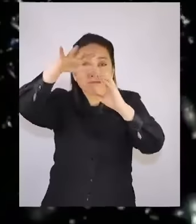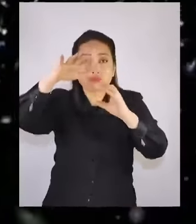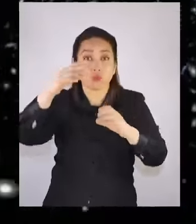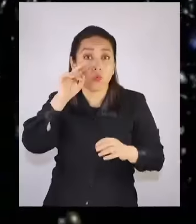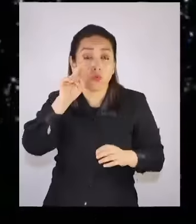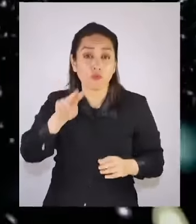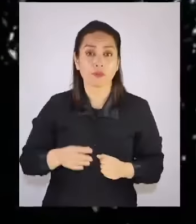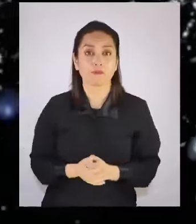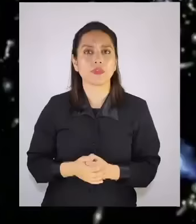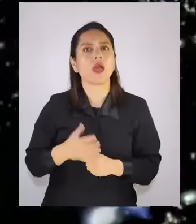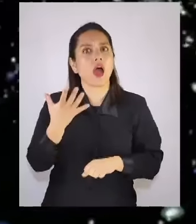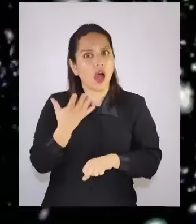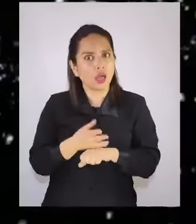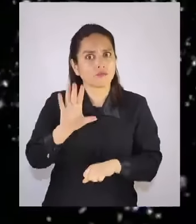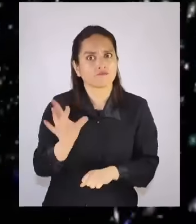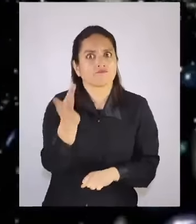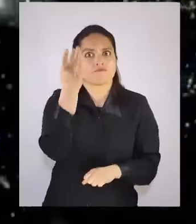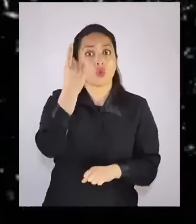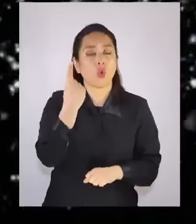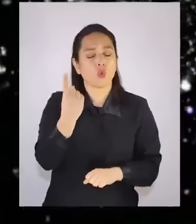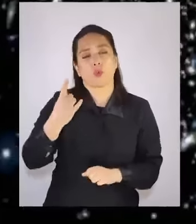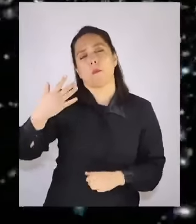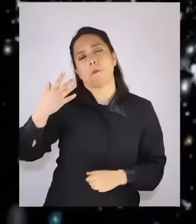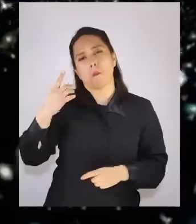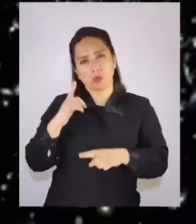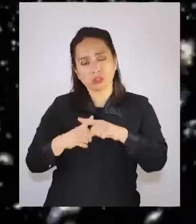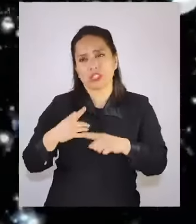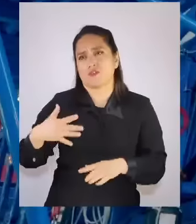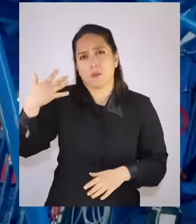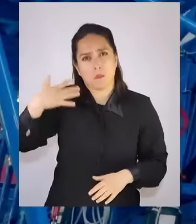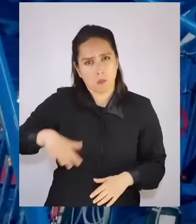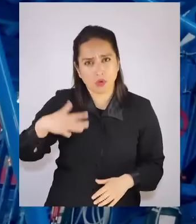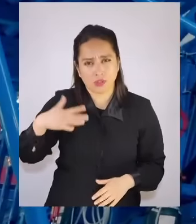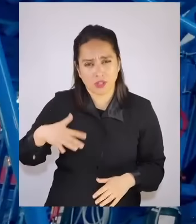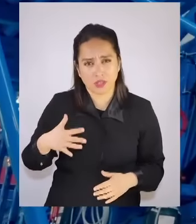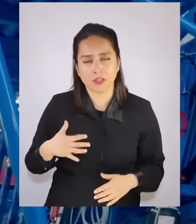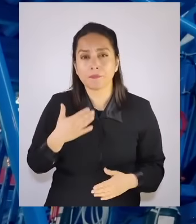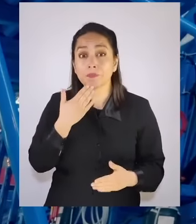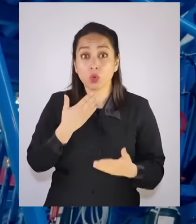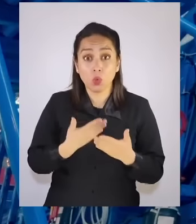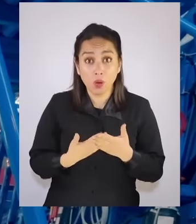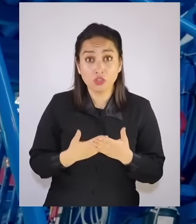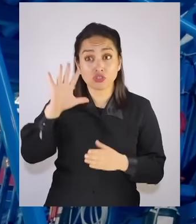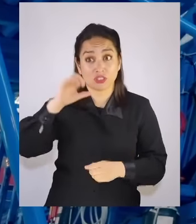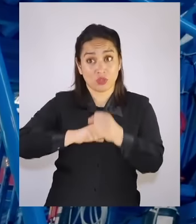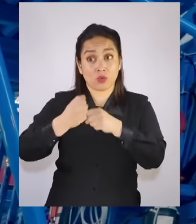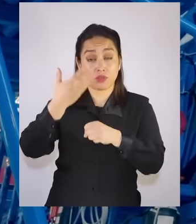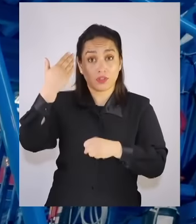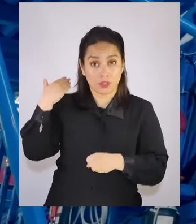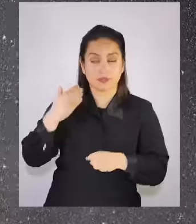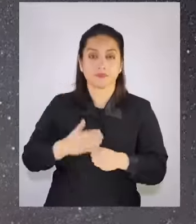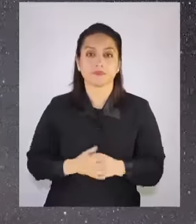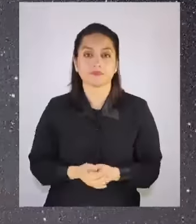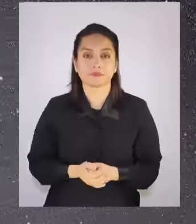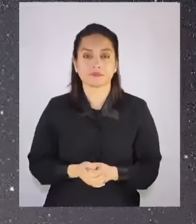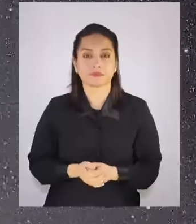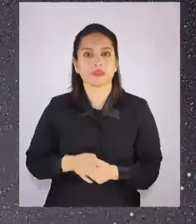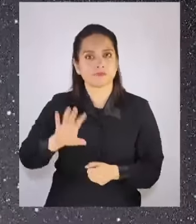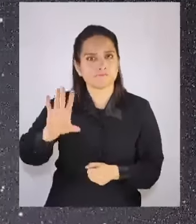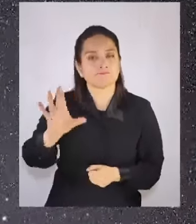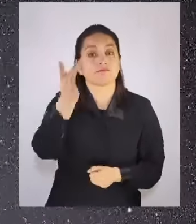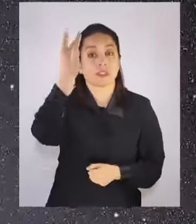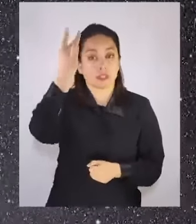Hay un descubrimiento que fue muy famoso, que ha sido muy importante, que ocurrió hace 5 años atrás, el